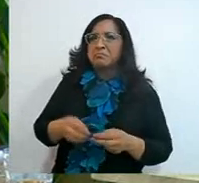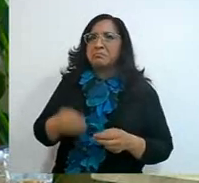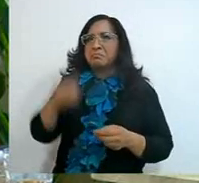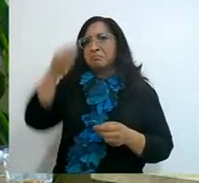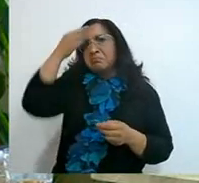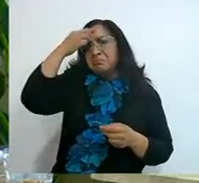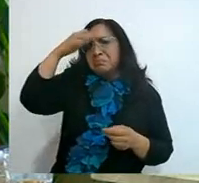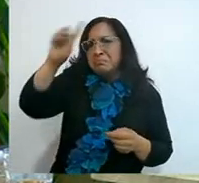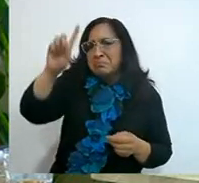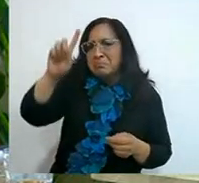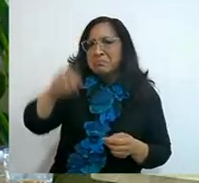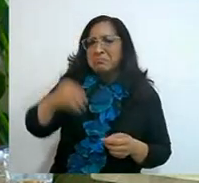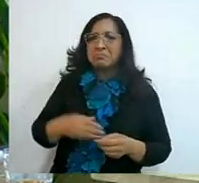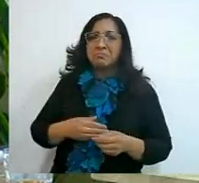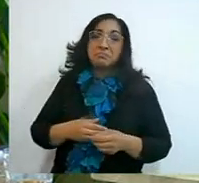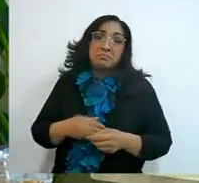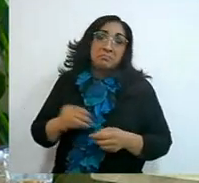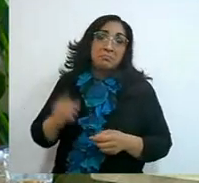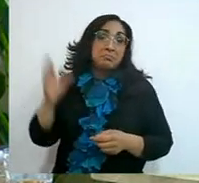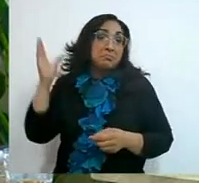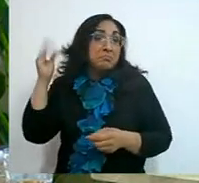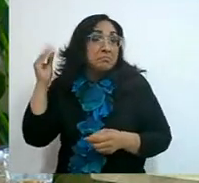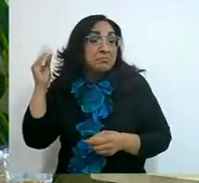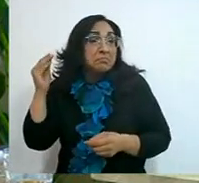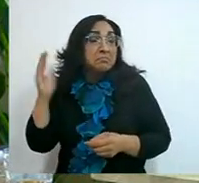parece, supe, escuché,